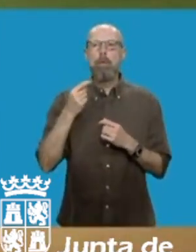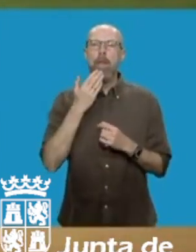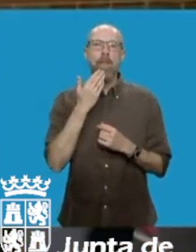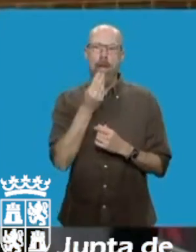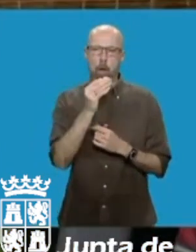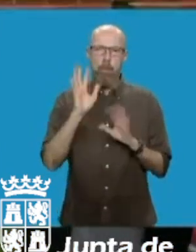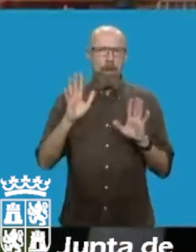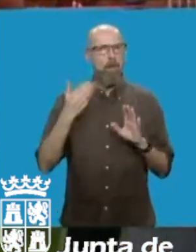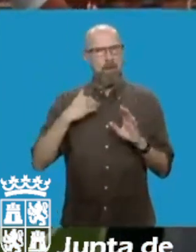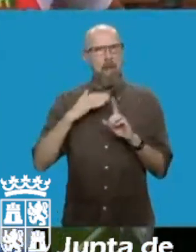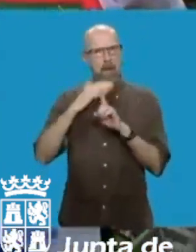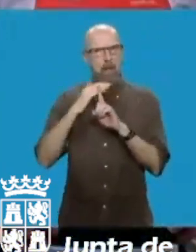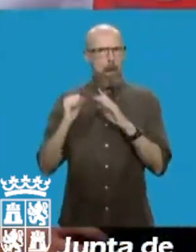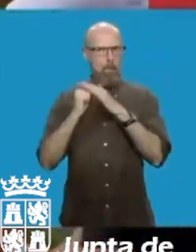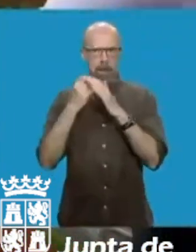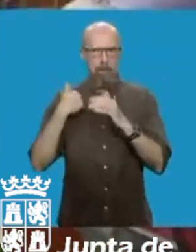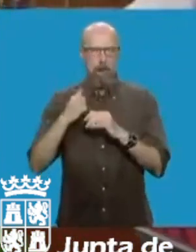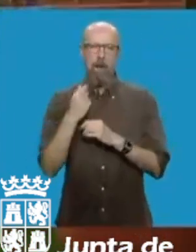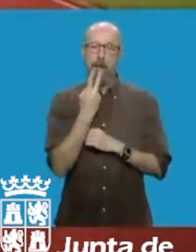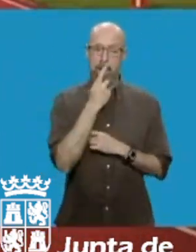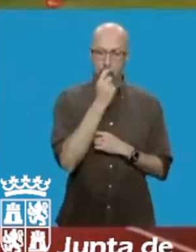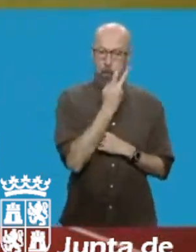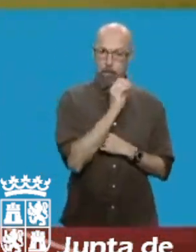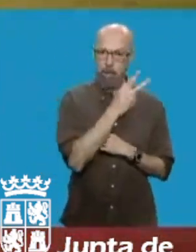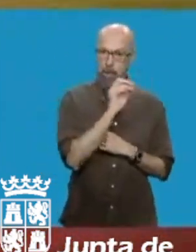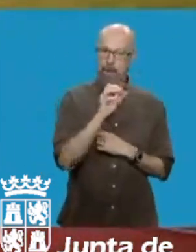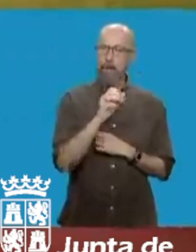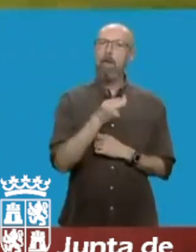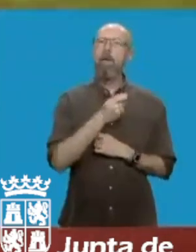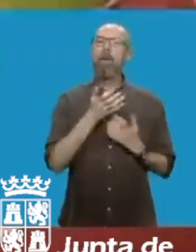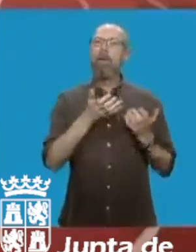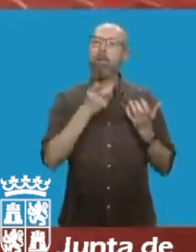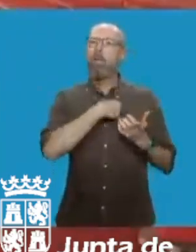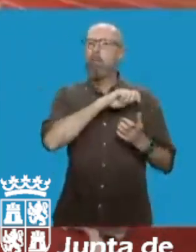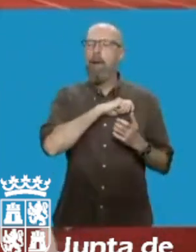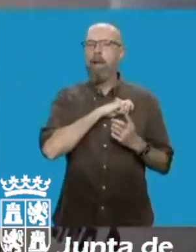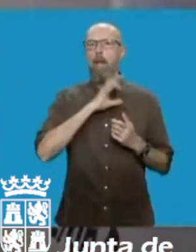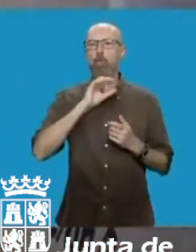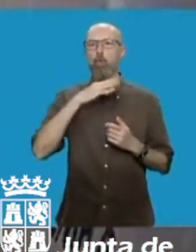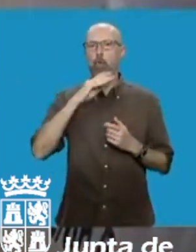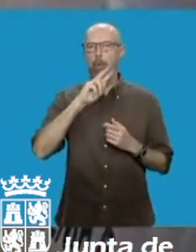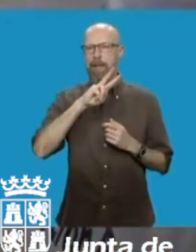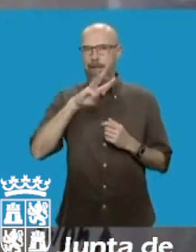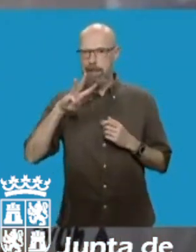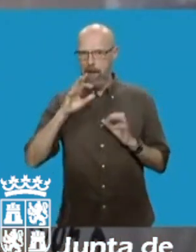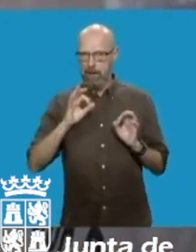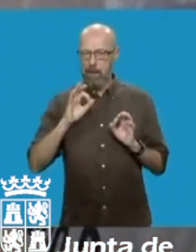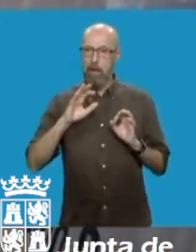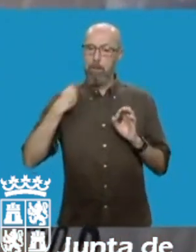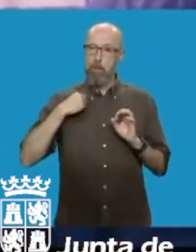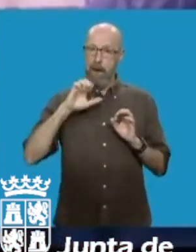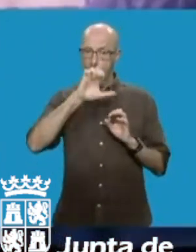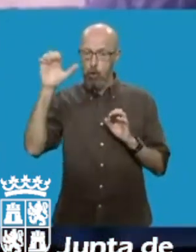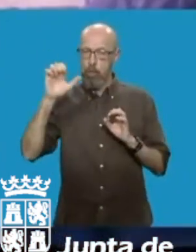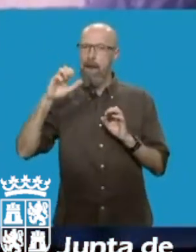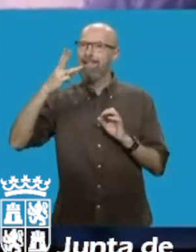esta disciplina. En 2020 se proclamaba campeona de España sub-23 y terminaba tercera en el europeo de esa misma